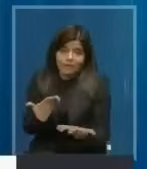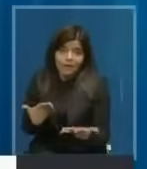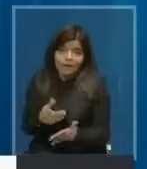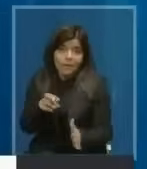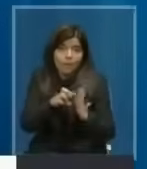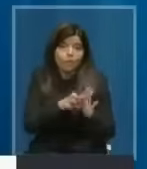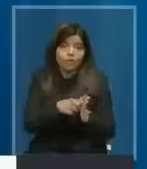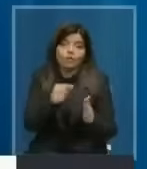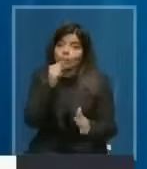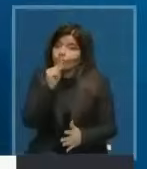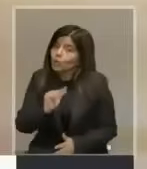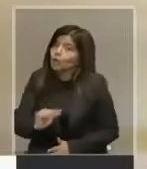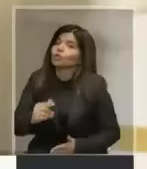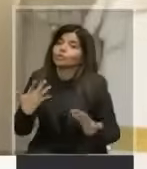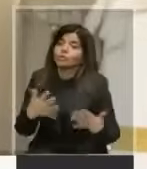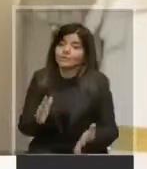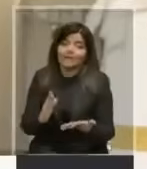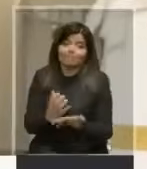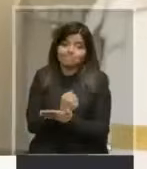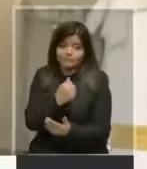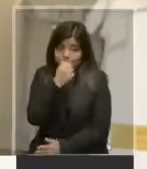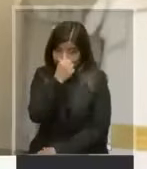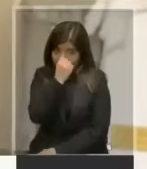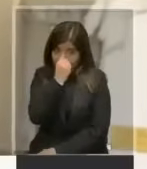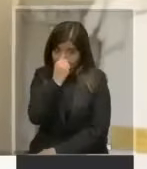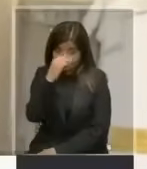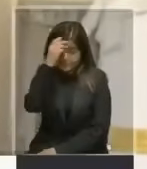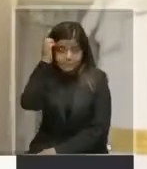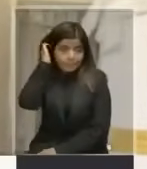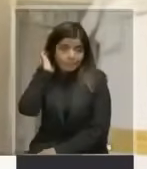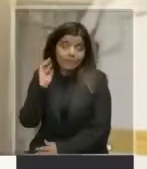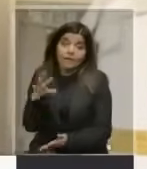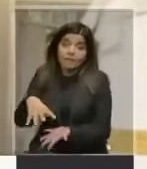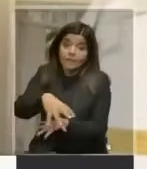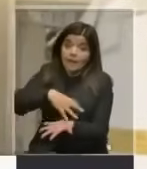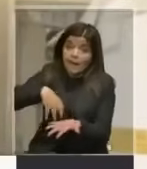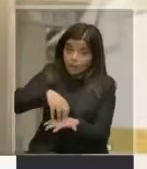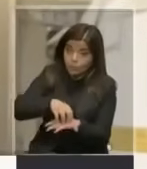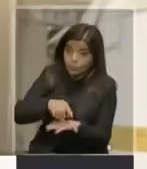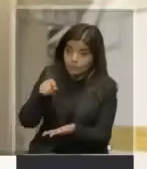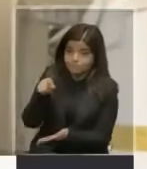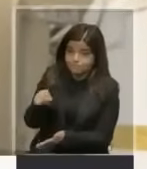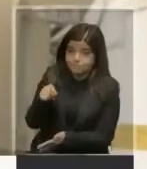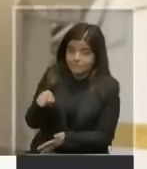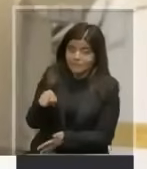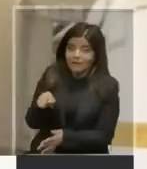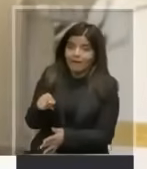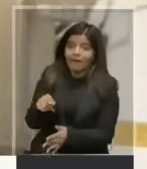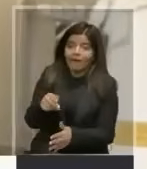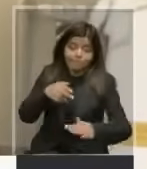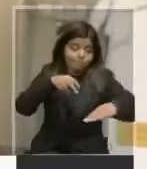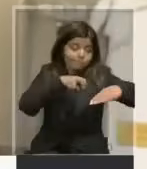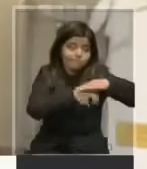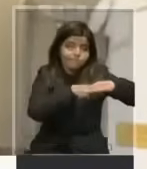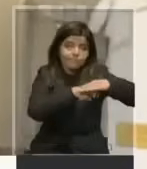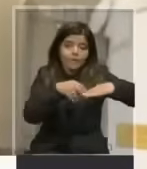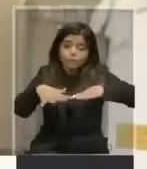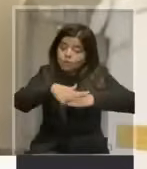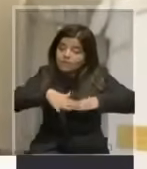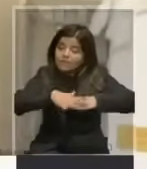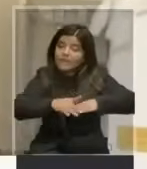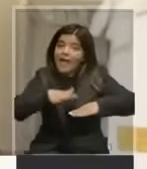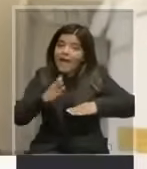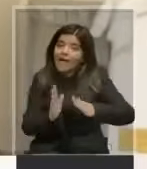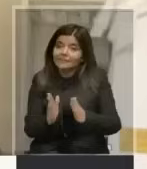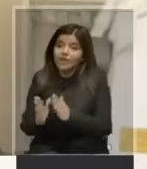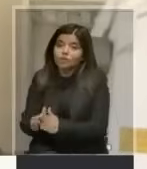proyecto estuviera pronto aquí. Tiene una gran incidencia en la comuna la estación Legua, en particular también porque se